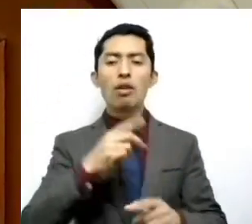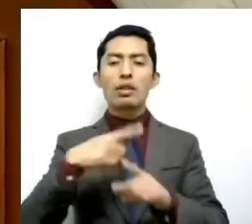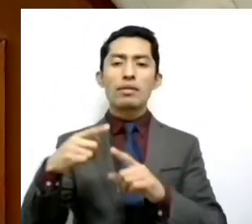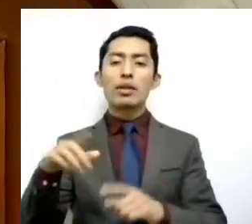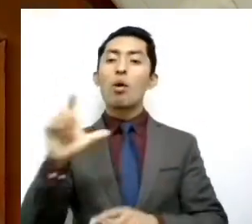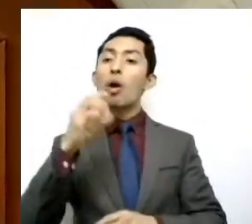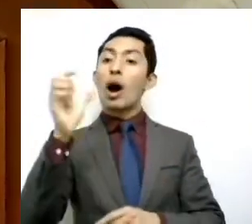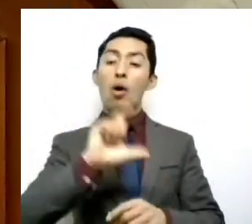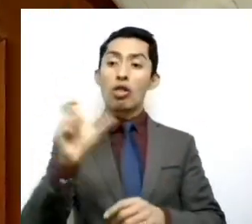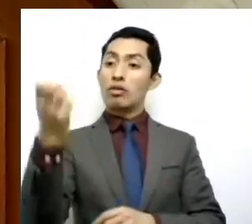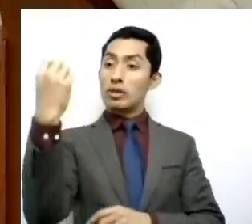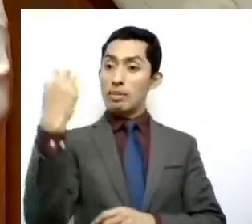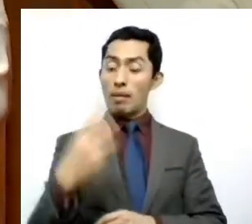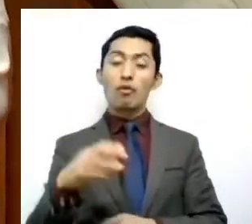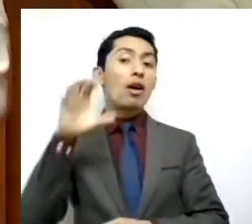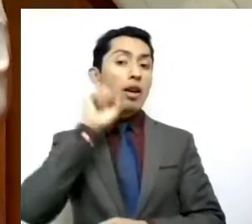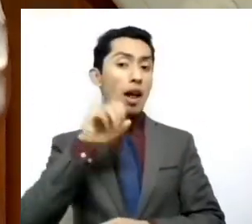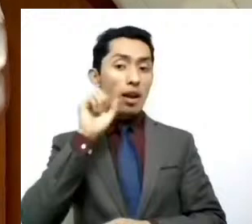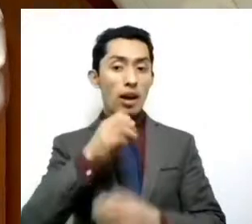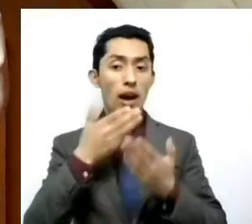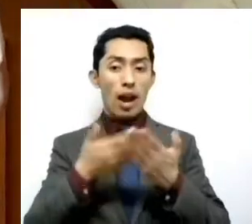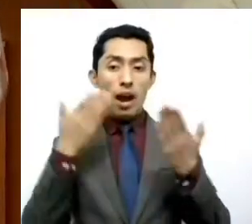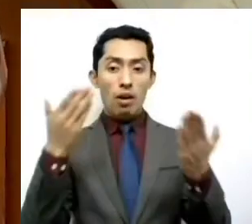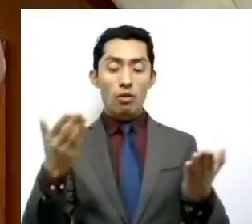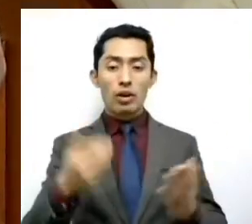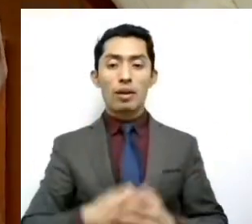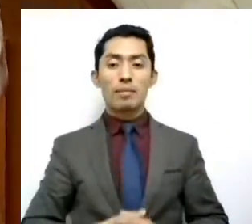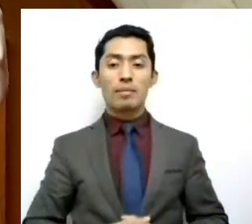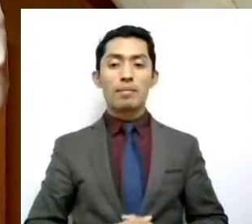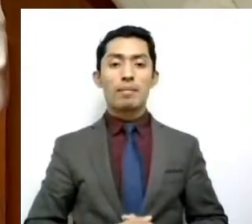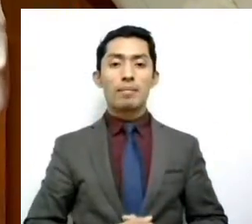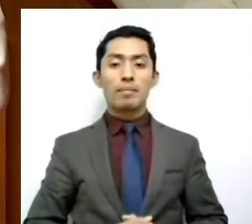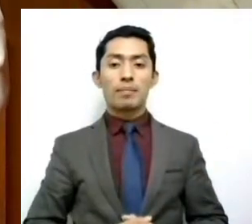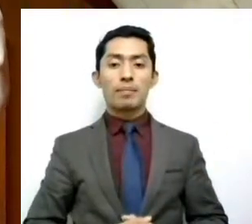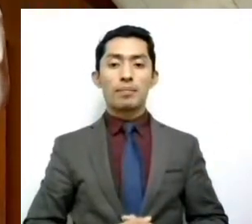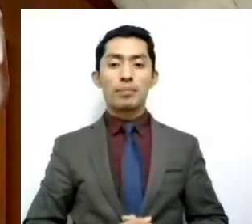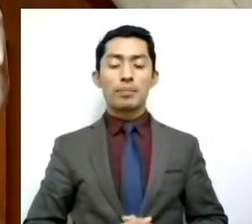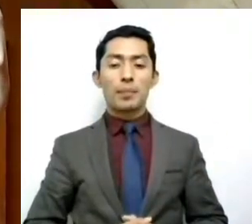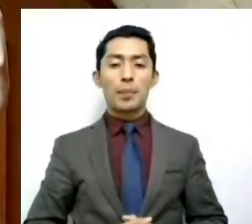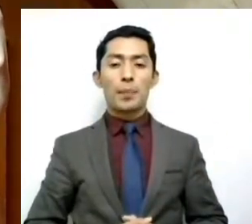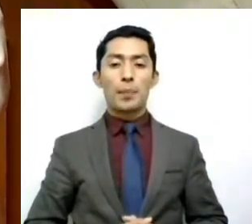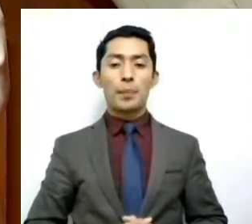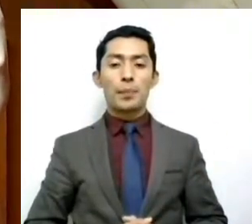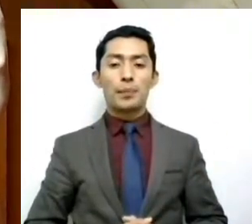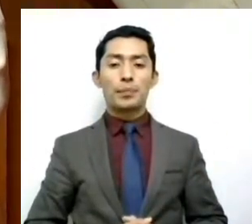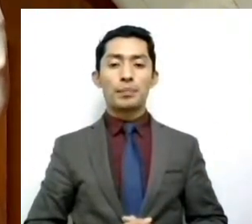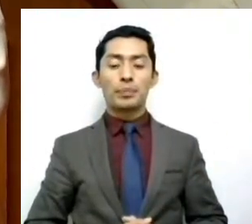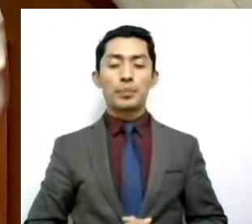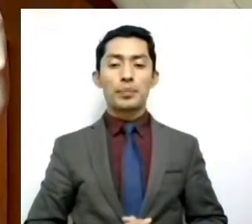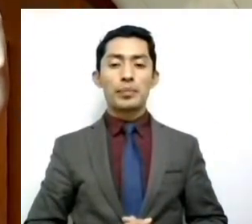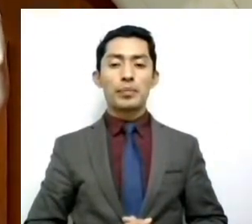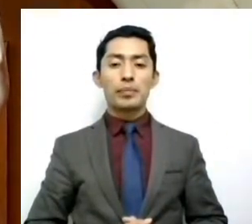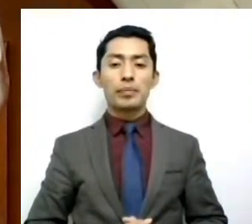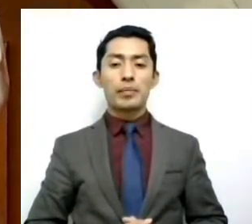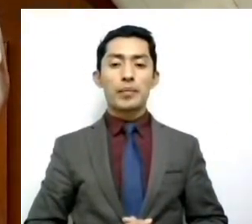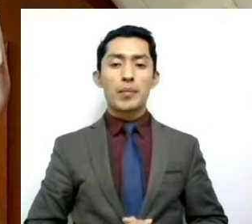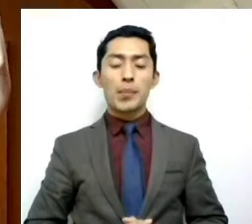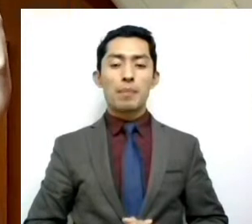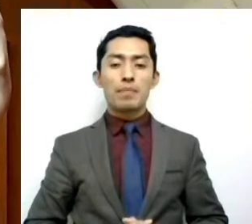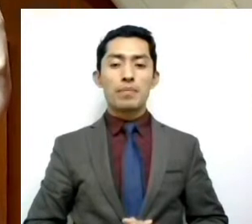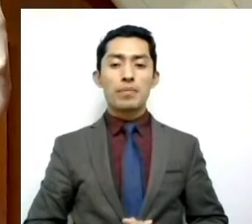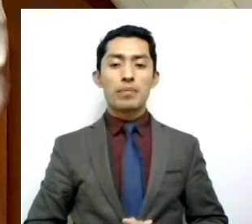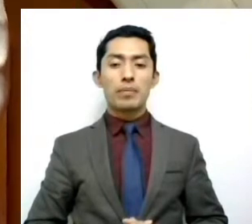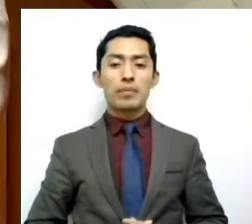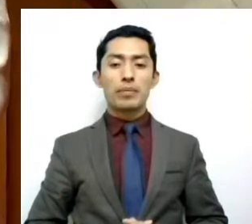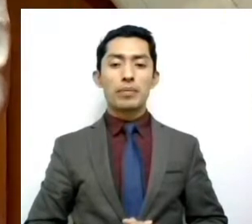se encuentra en color naranja y que, como ya mencioné anteriormente, el regreso a las escuelas se dará cuando el semáforo epidemiológico